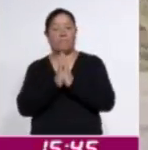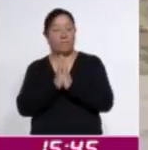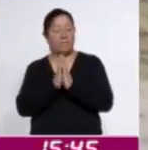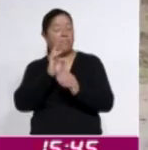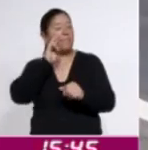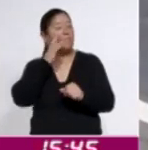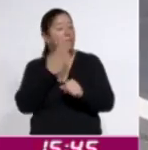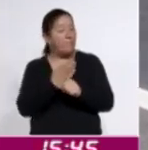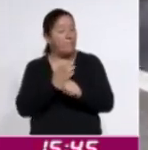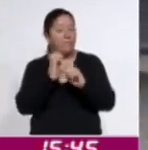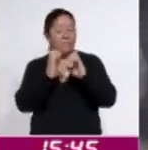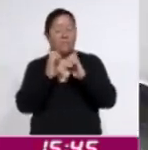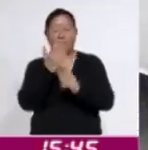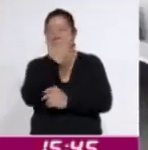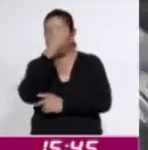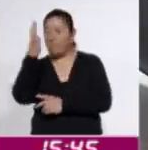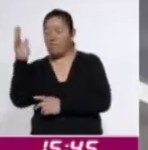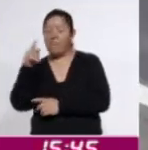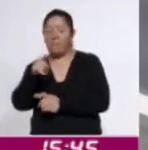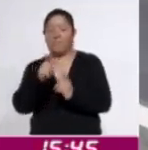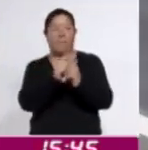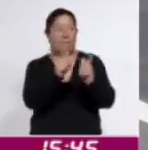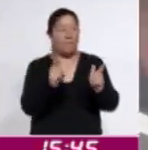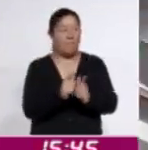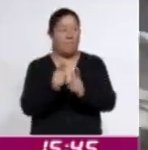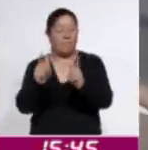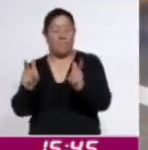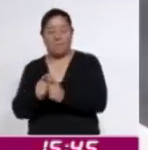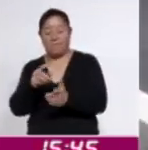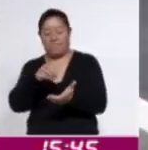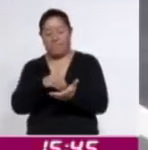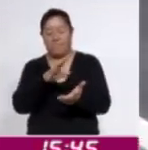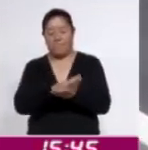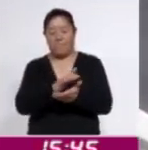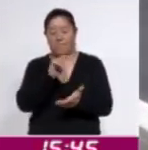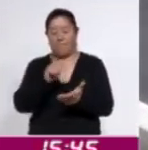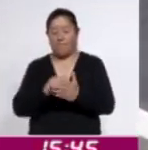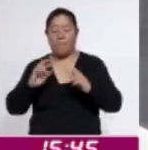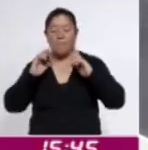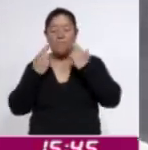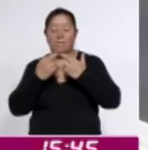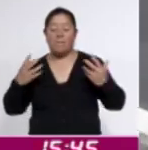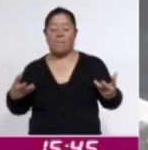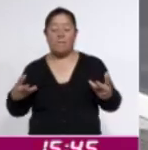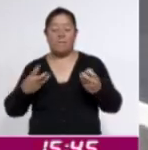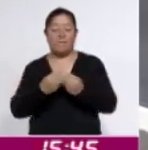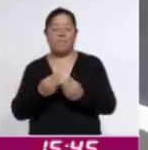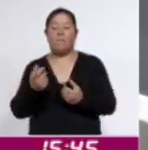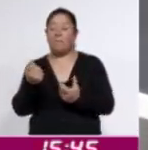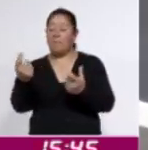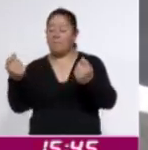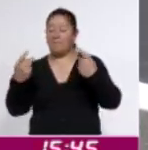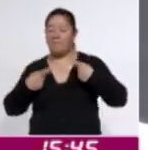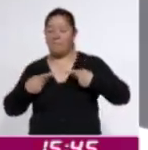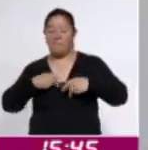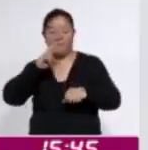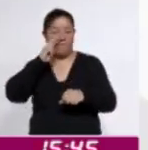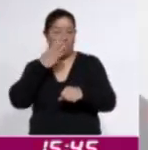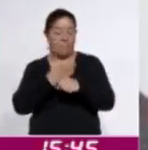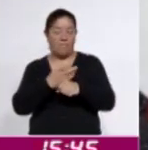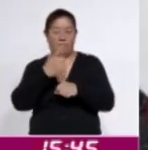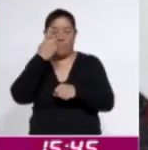cuidar el medio ambiente. Sugirió organizar grupos, establecer puntos de reunión y designar responsables para garantizar la seguridad y evitar